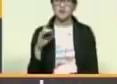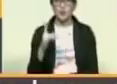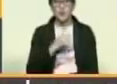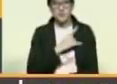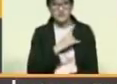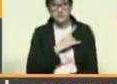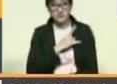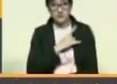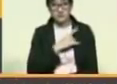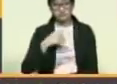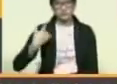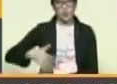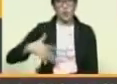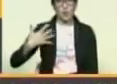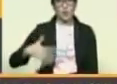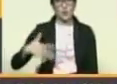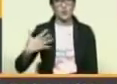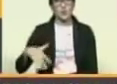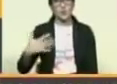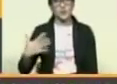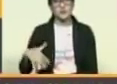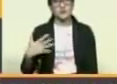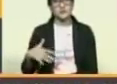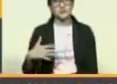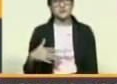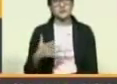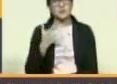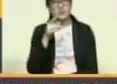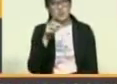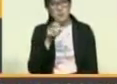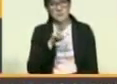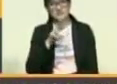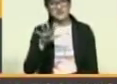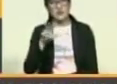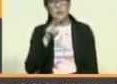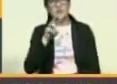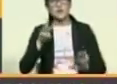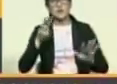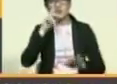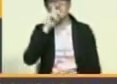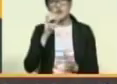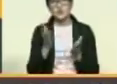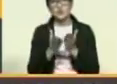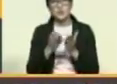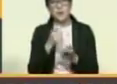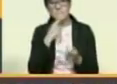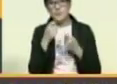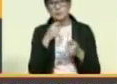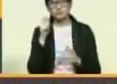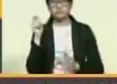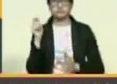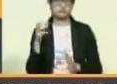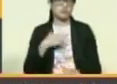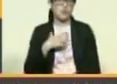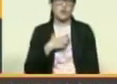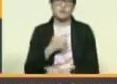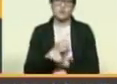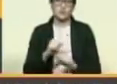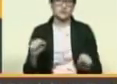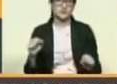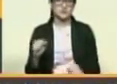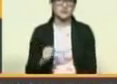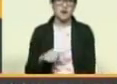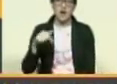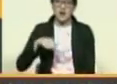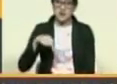universidad. Muchacho como tú, de 25, 28 años, estudiar la carrera de periodismo no puede. Por ejemplo, aquí mismo